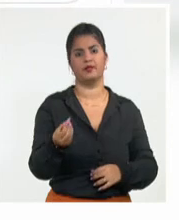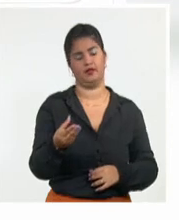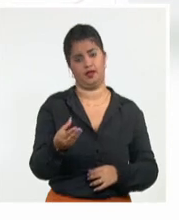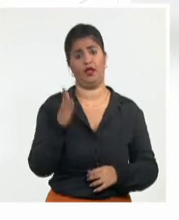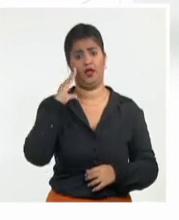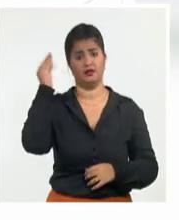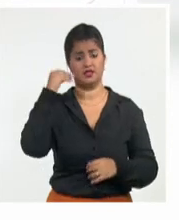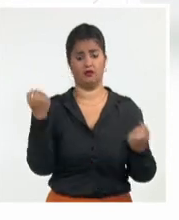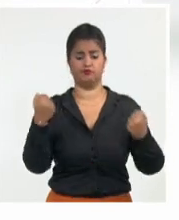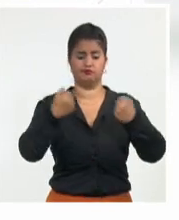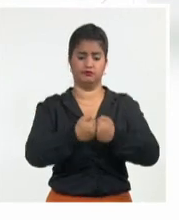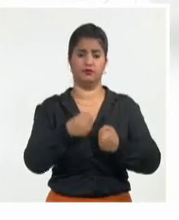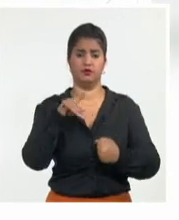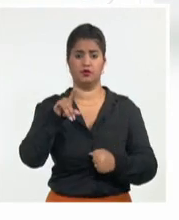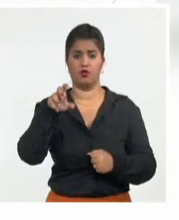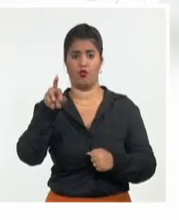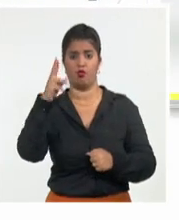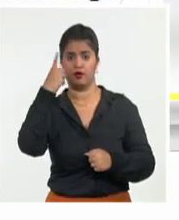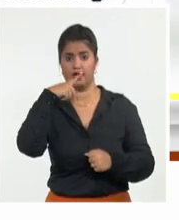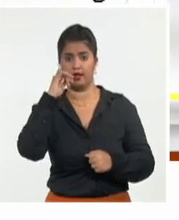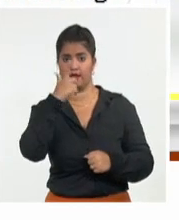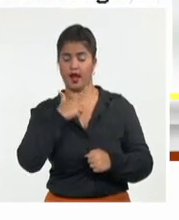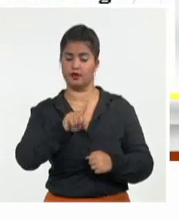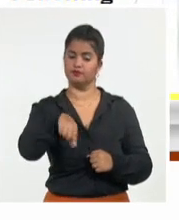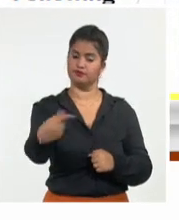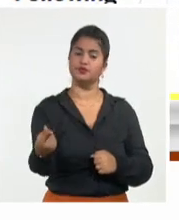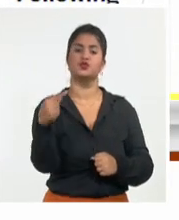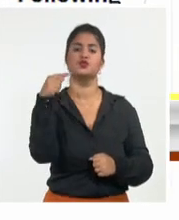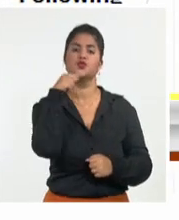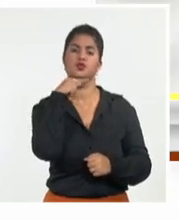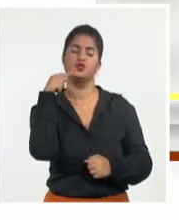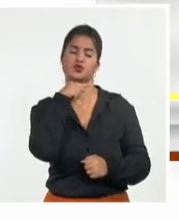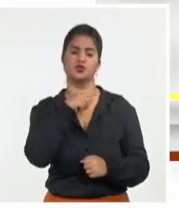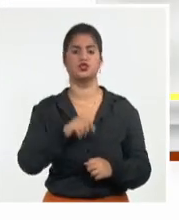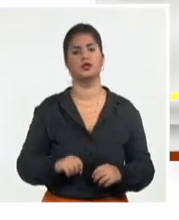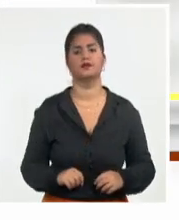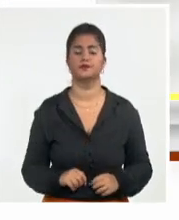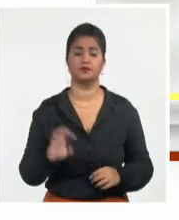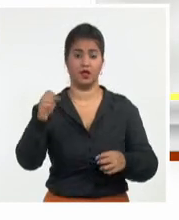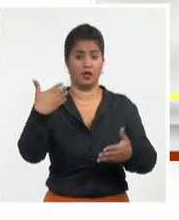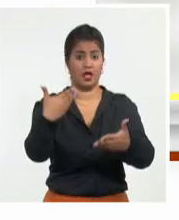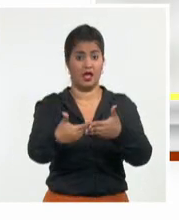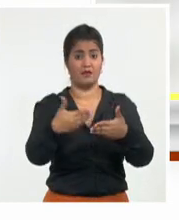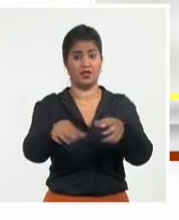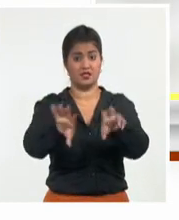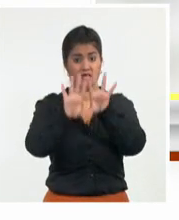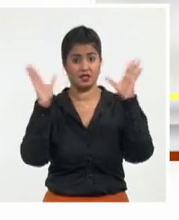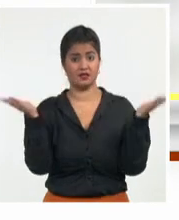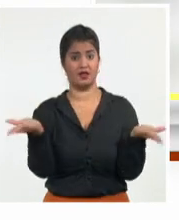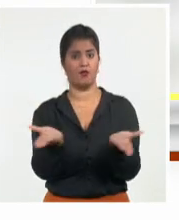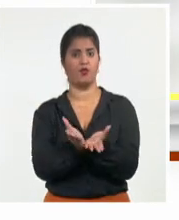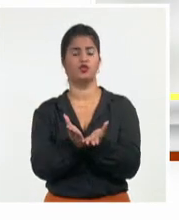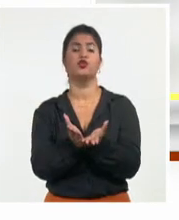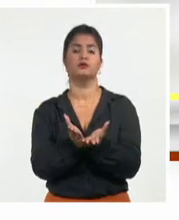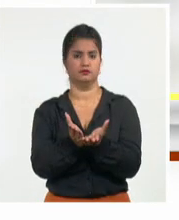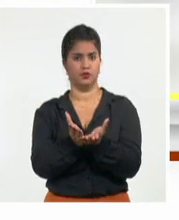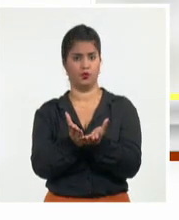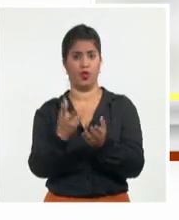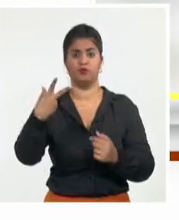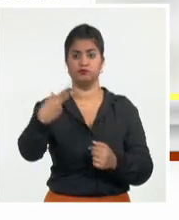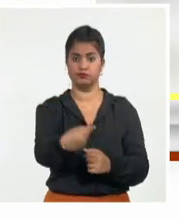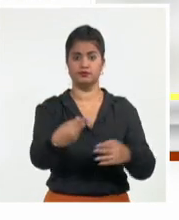red social escribió: al intentar amordazar a medios rusos, grandes empresas han decidido coartar el acceso a la información